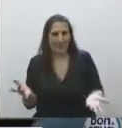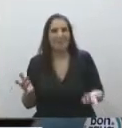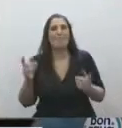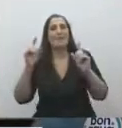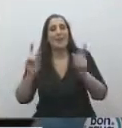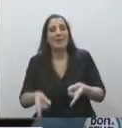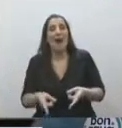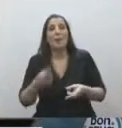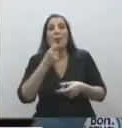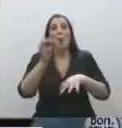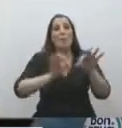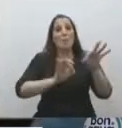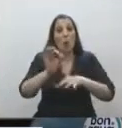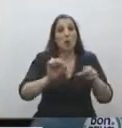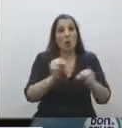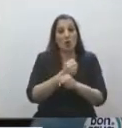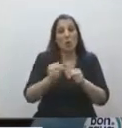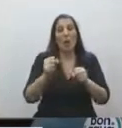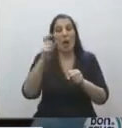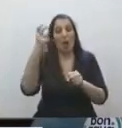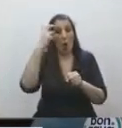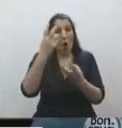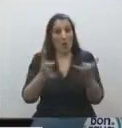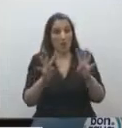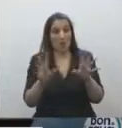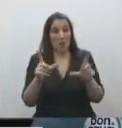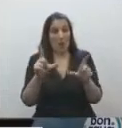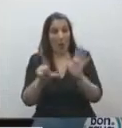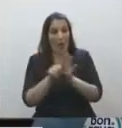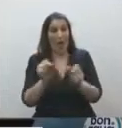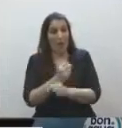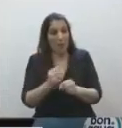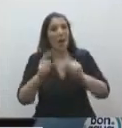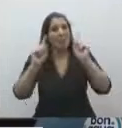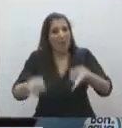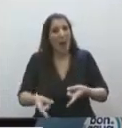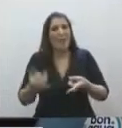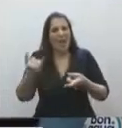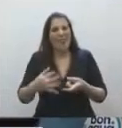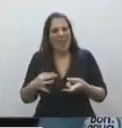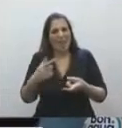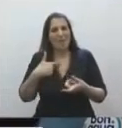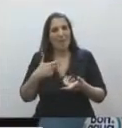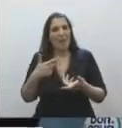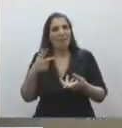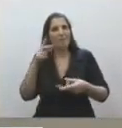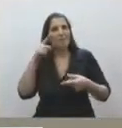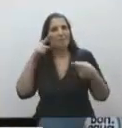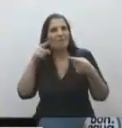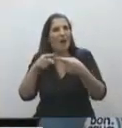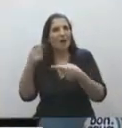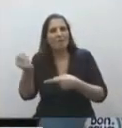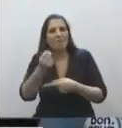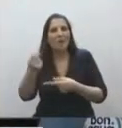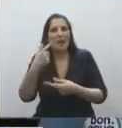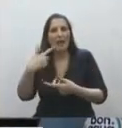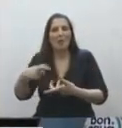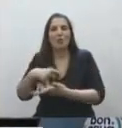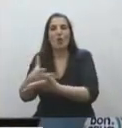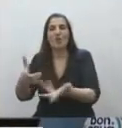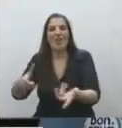además también trabajando. Yo, después del tema del aborto, yo no pertenezco a ningún grupo